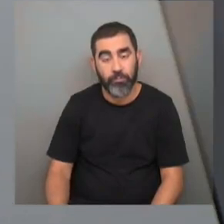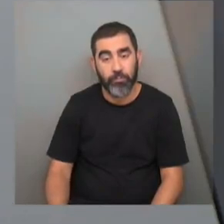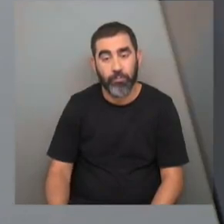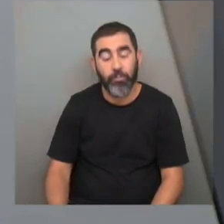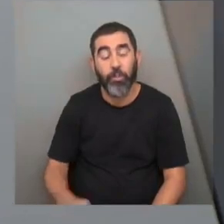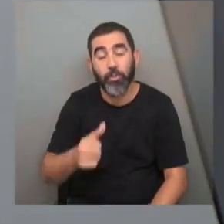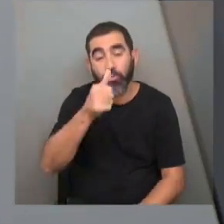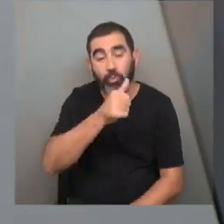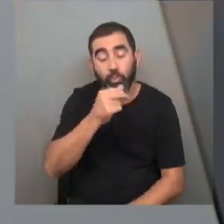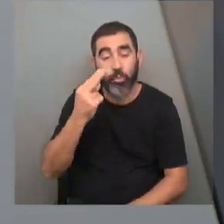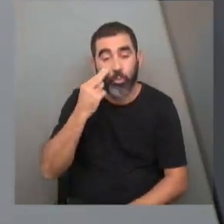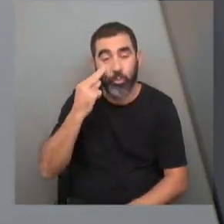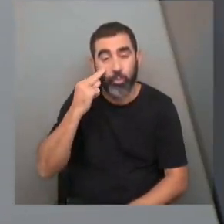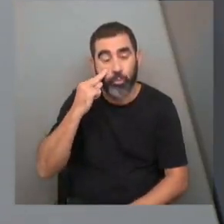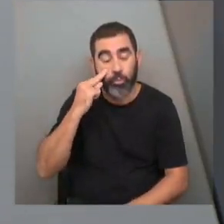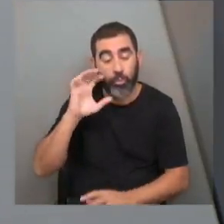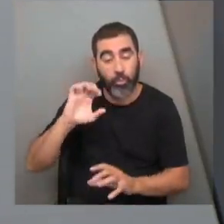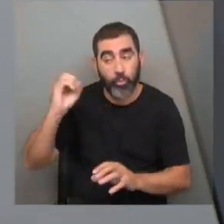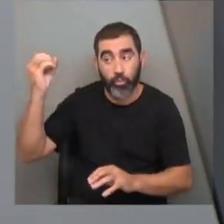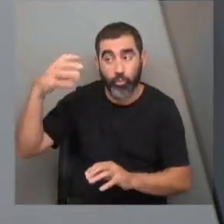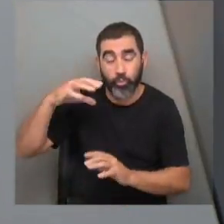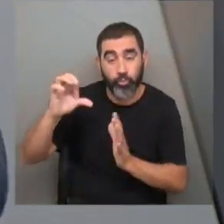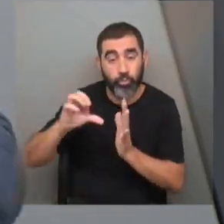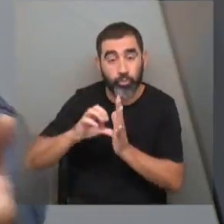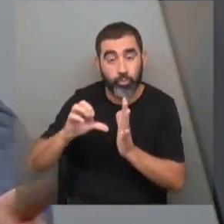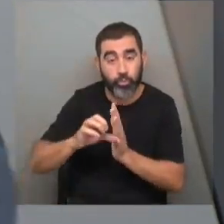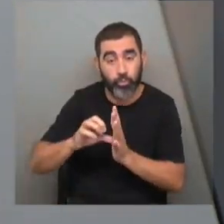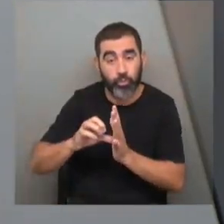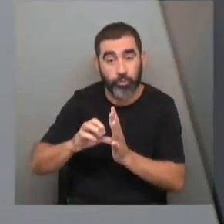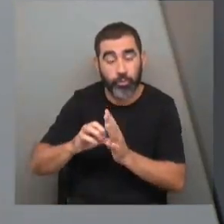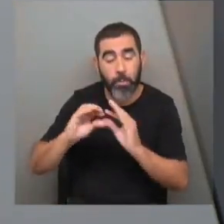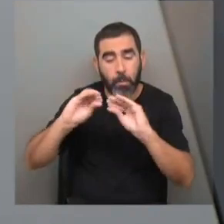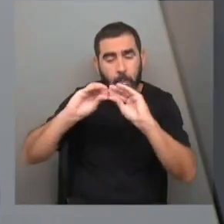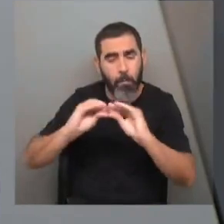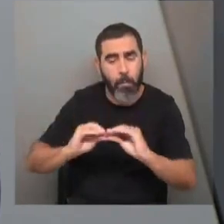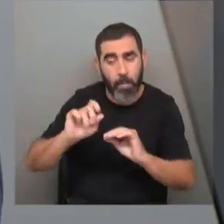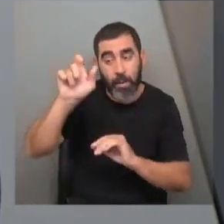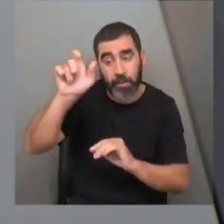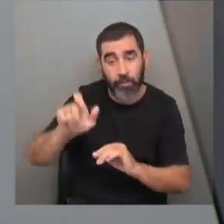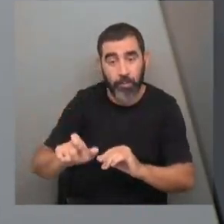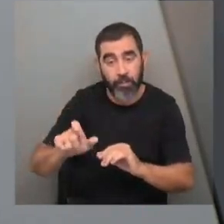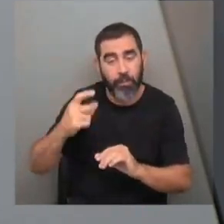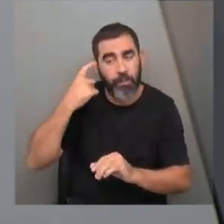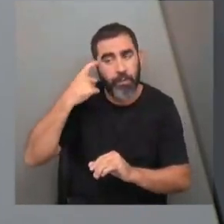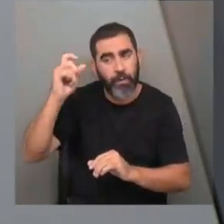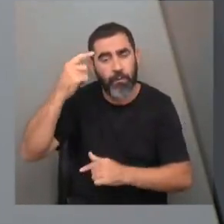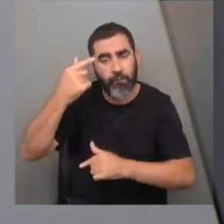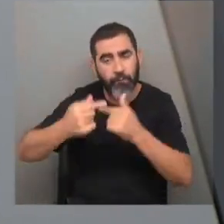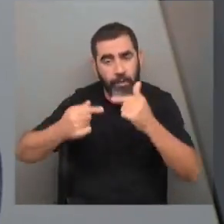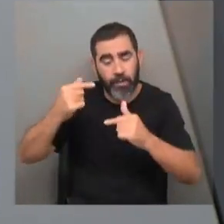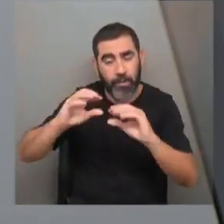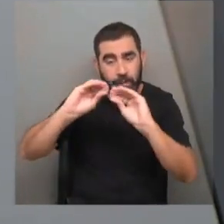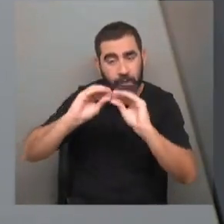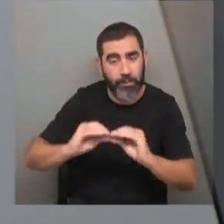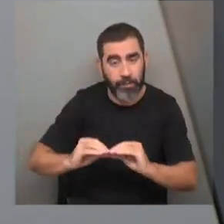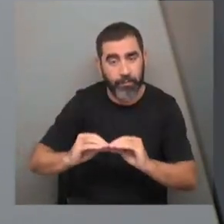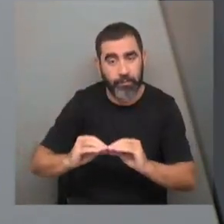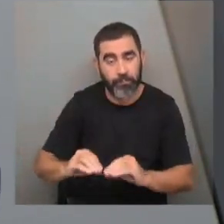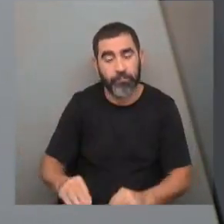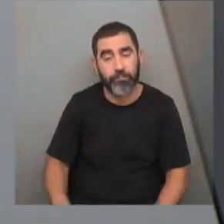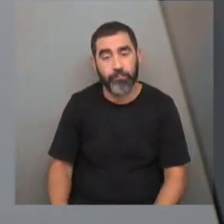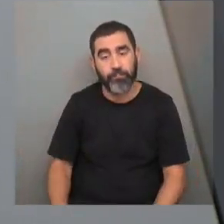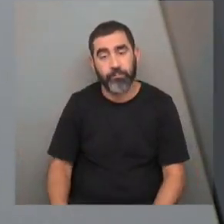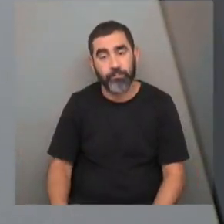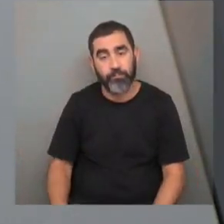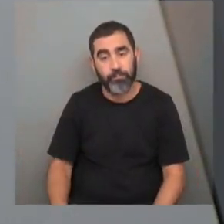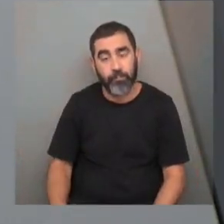de resolver el problema de estabilidad del sistema solar durante siglos llevó a que grandes matemáticos inventaran herramientas matemáticas. Yo te diría que Laplace,